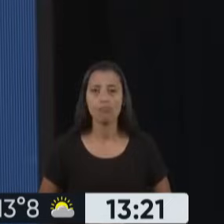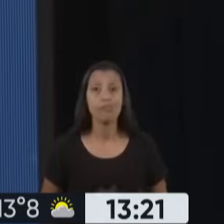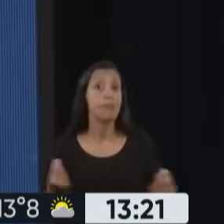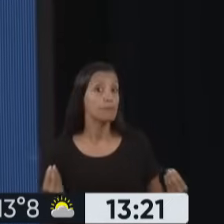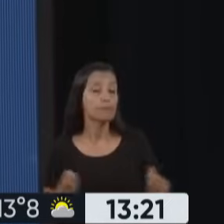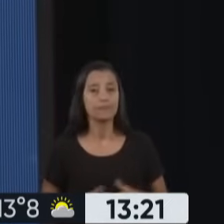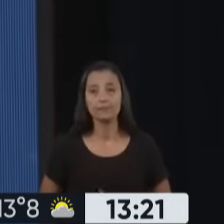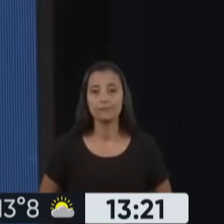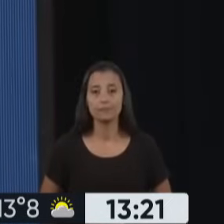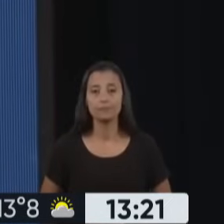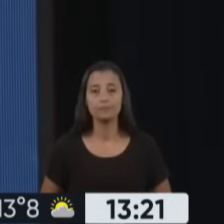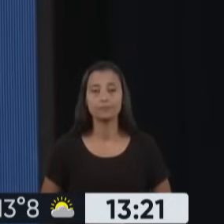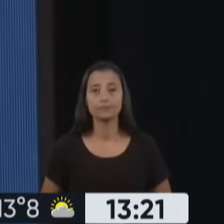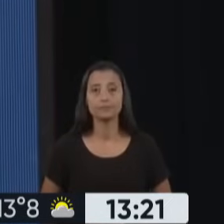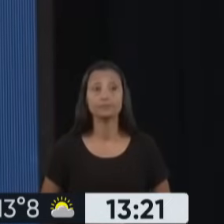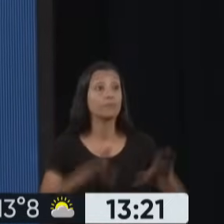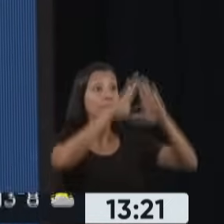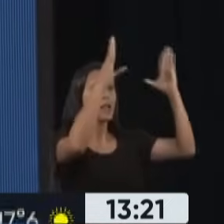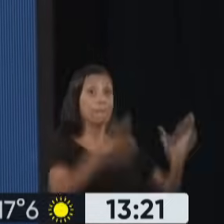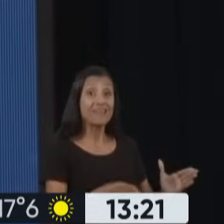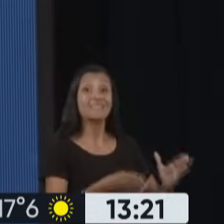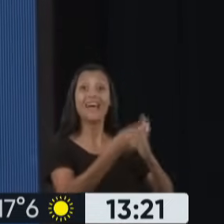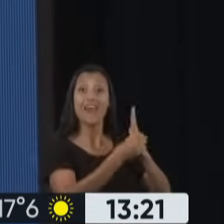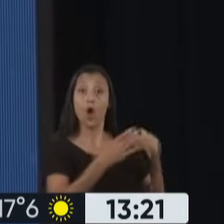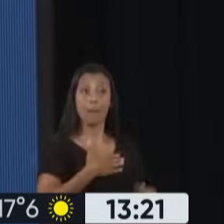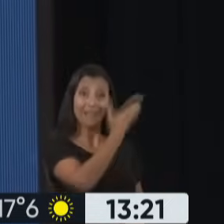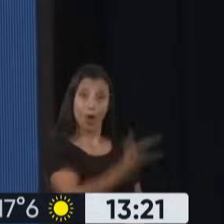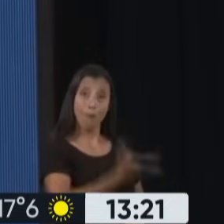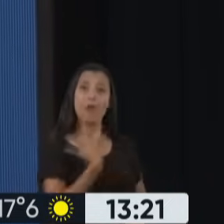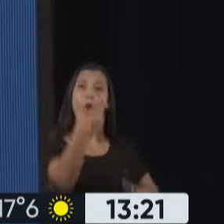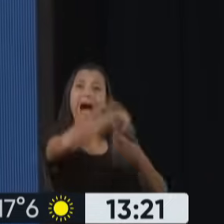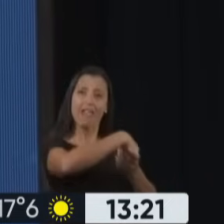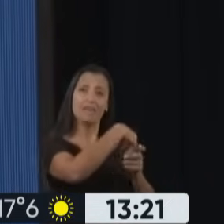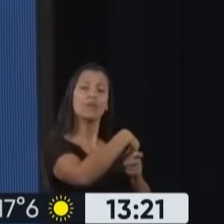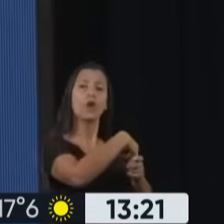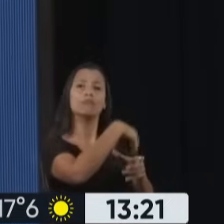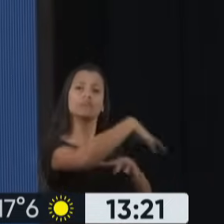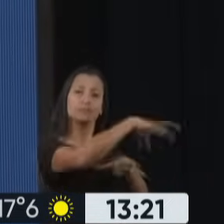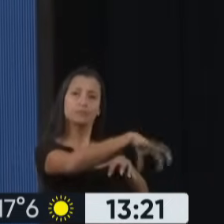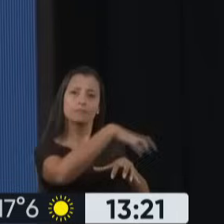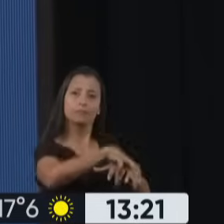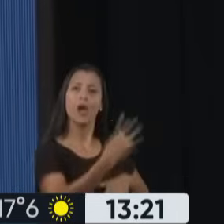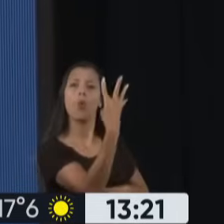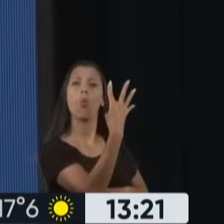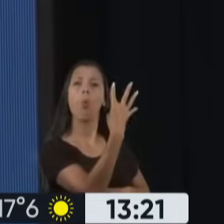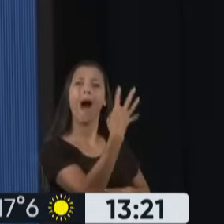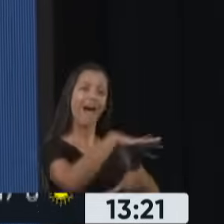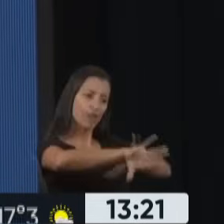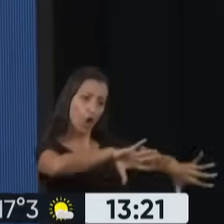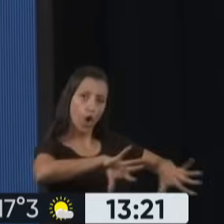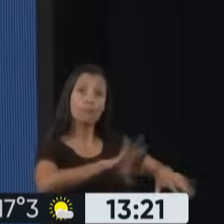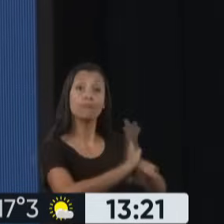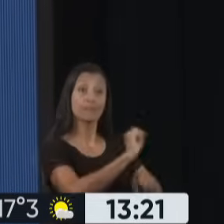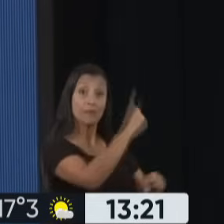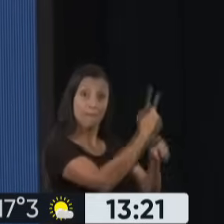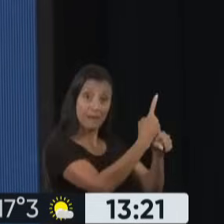que es el ministerio quedó particionado en 4 unidades, si ustedes quieren. Una es la que